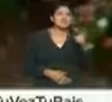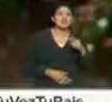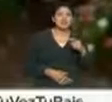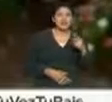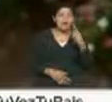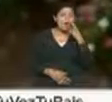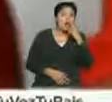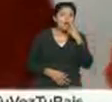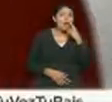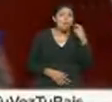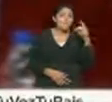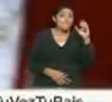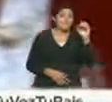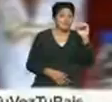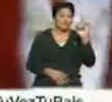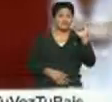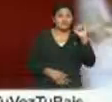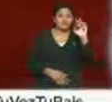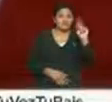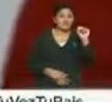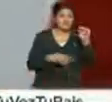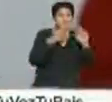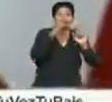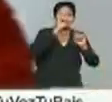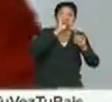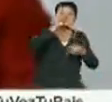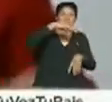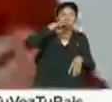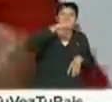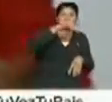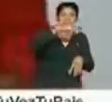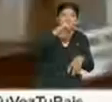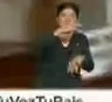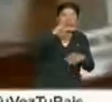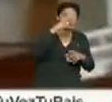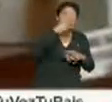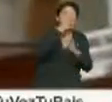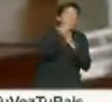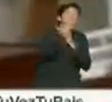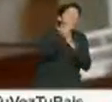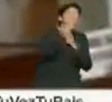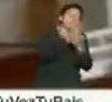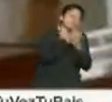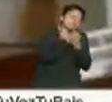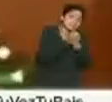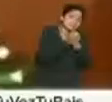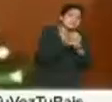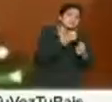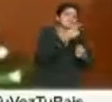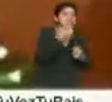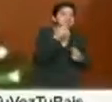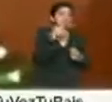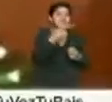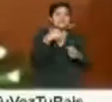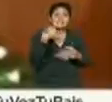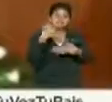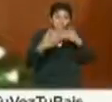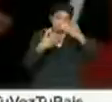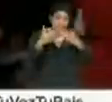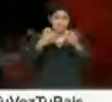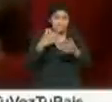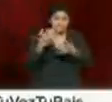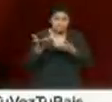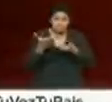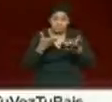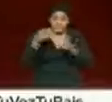Sánchez Montes de Oca, secuestrado desde hace 6 meses tras canjearse por su hermano. El excongresista será liberado una vez instalada la mesa de